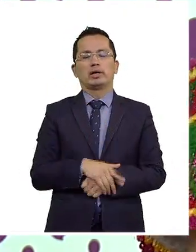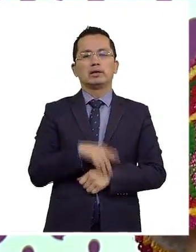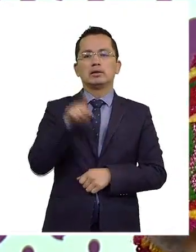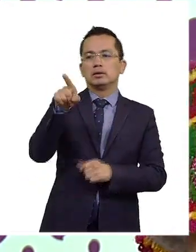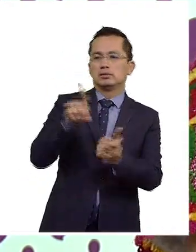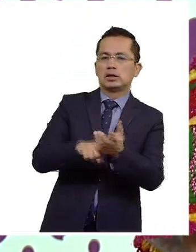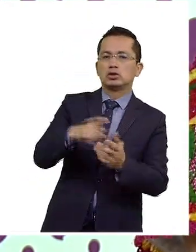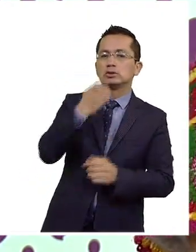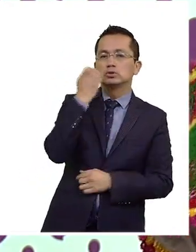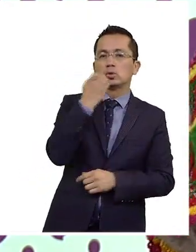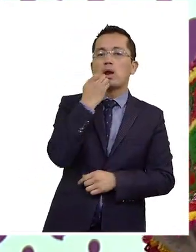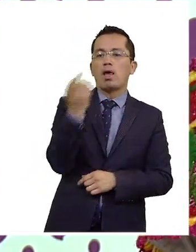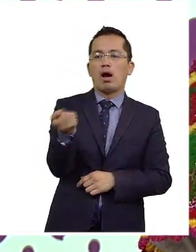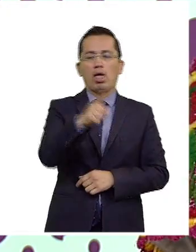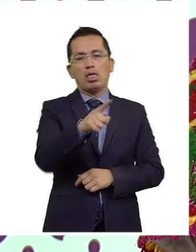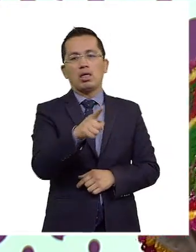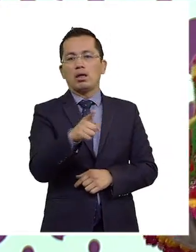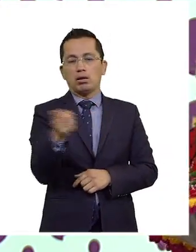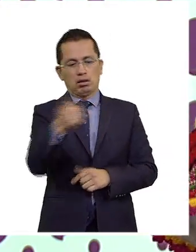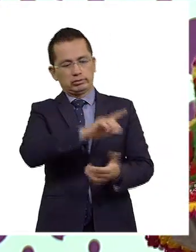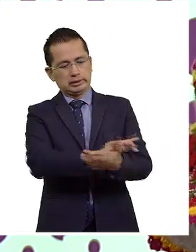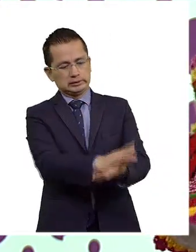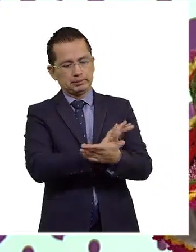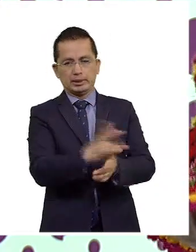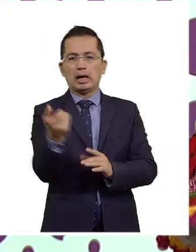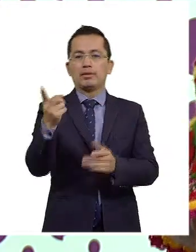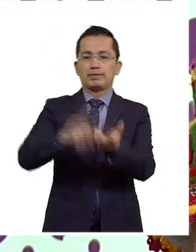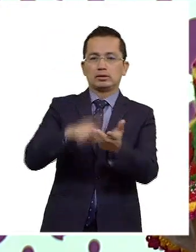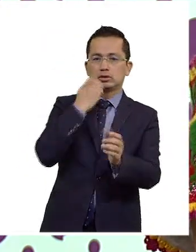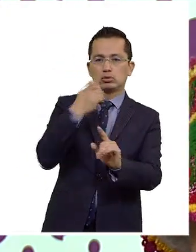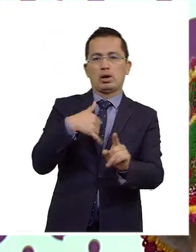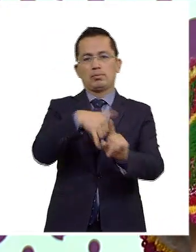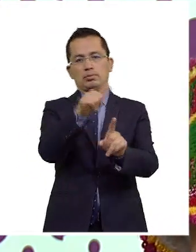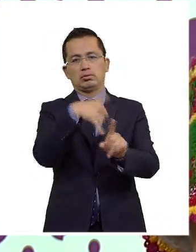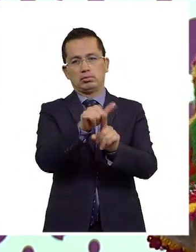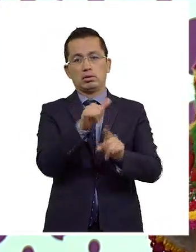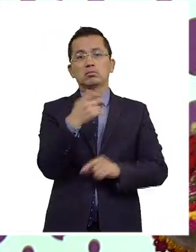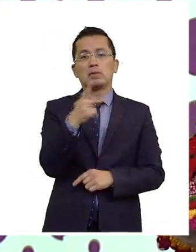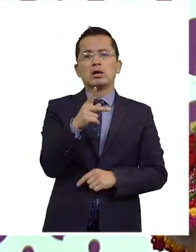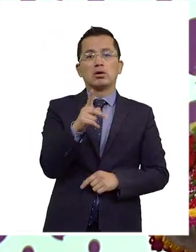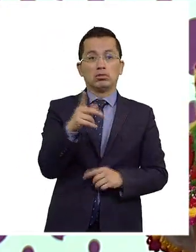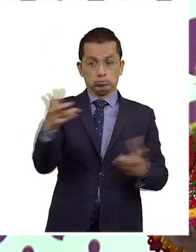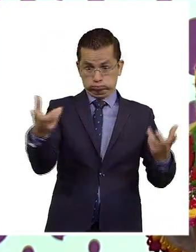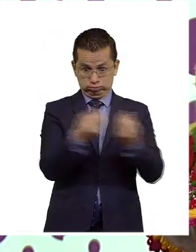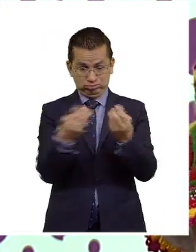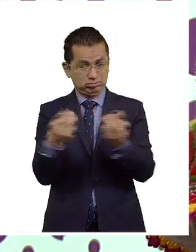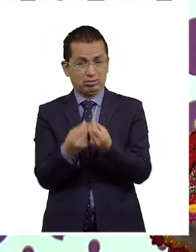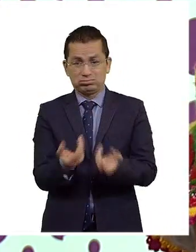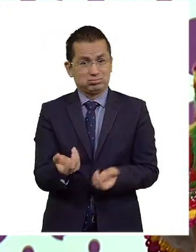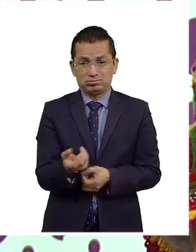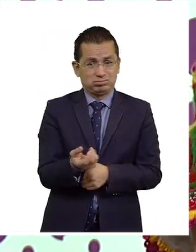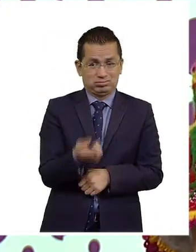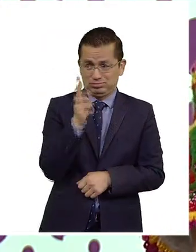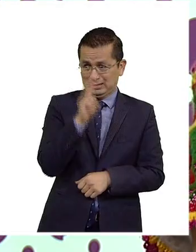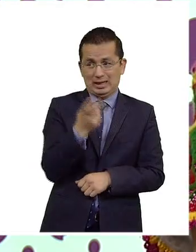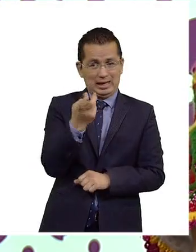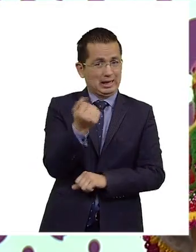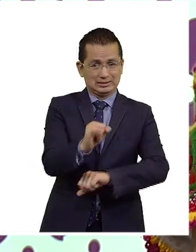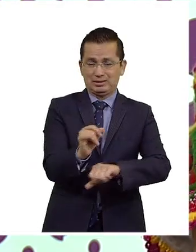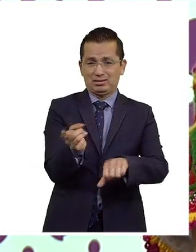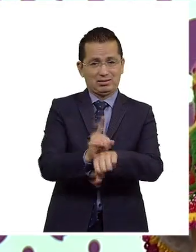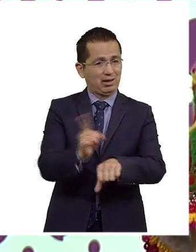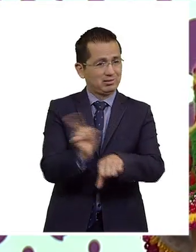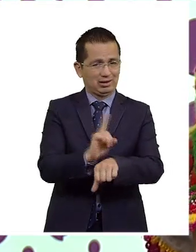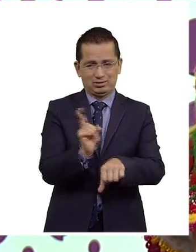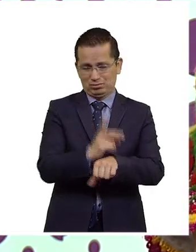le discrimine o le haga bullying, pero eso no implica que yo le tenga que incluir en mi vida. Eso es lo que vivimos todos los días, ¿no? Esa es